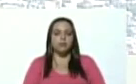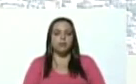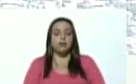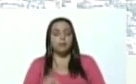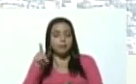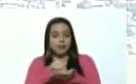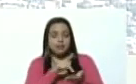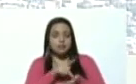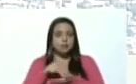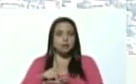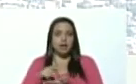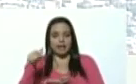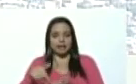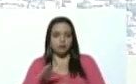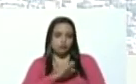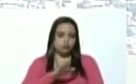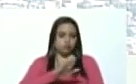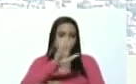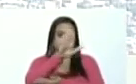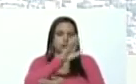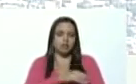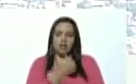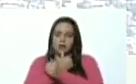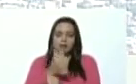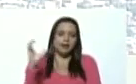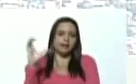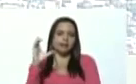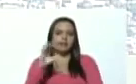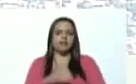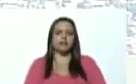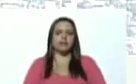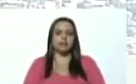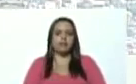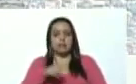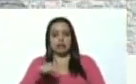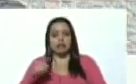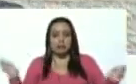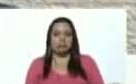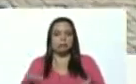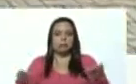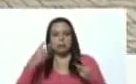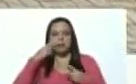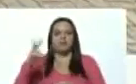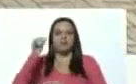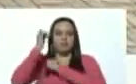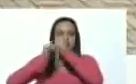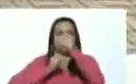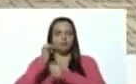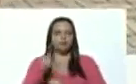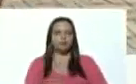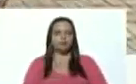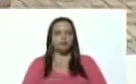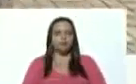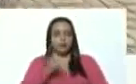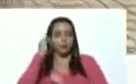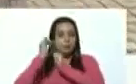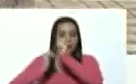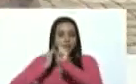esta colina de nuestra amada Caracas de este relanzamiento. Vamos a ver